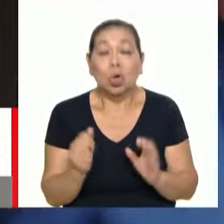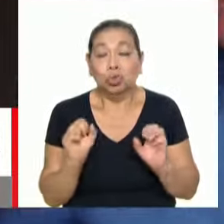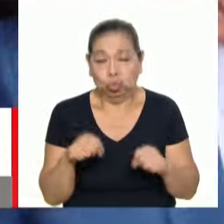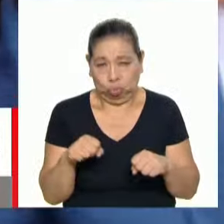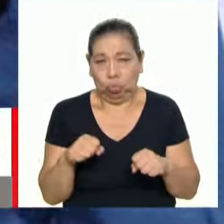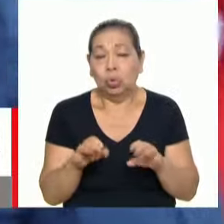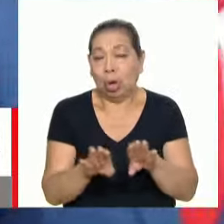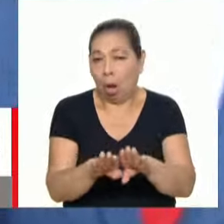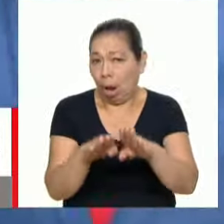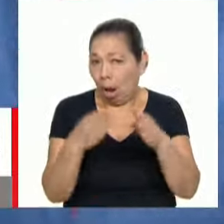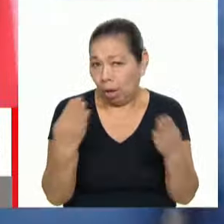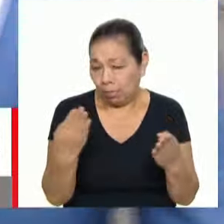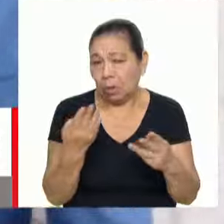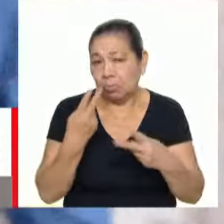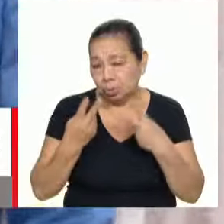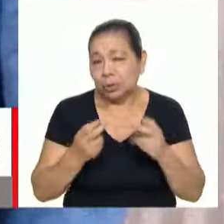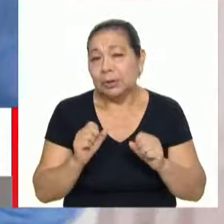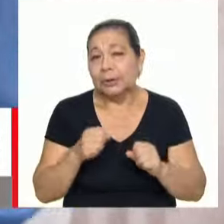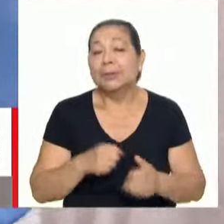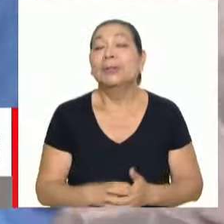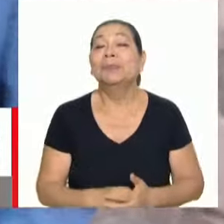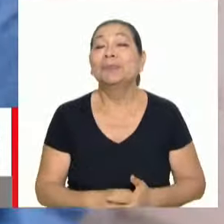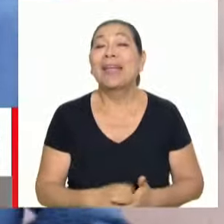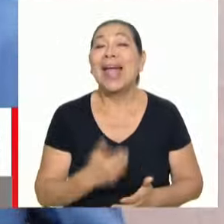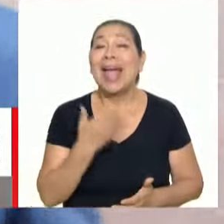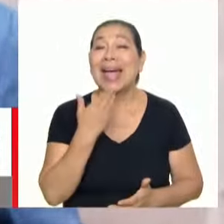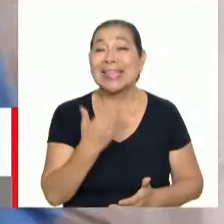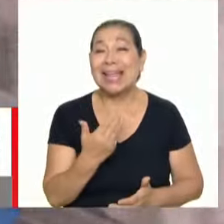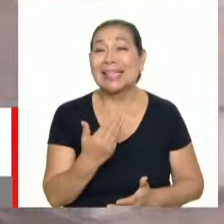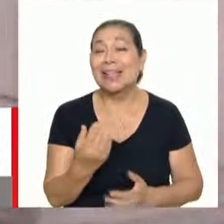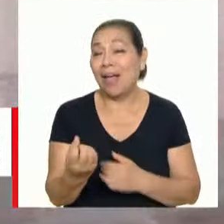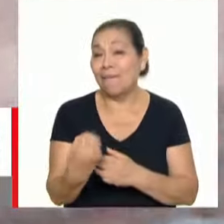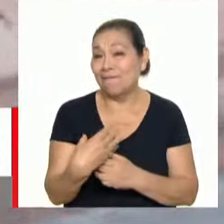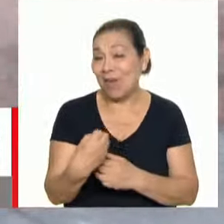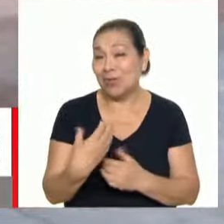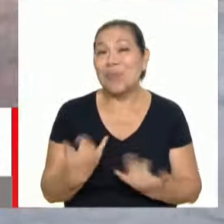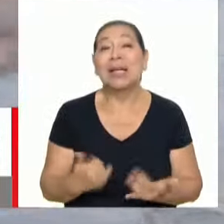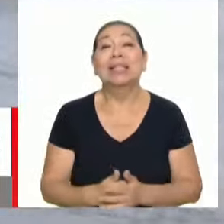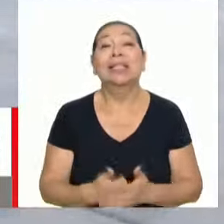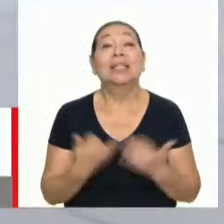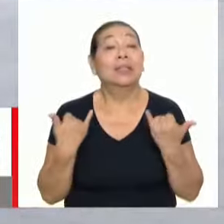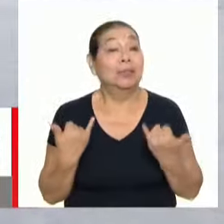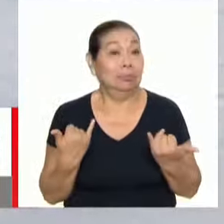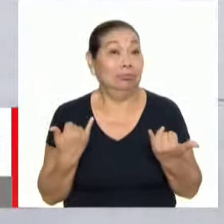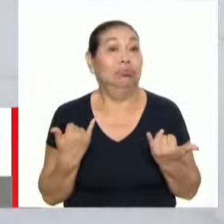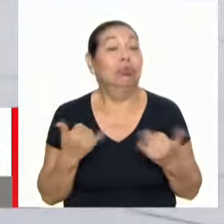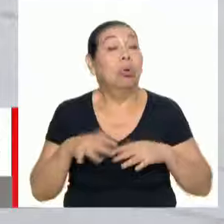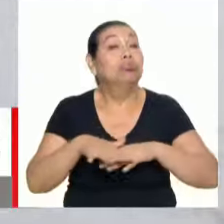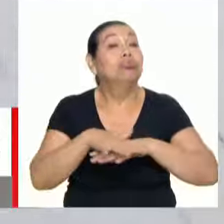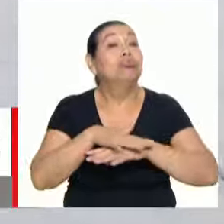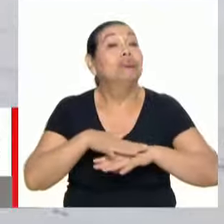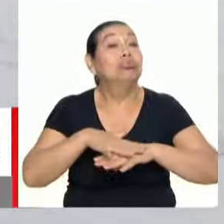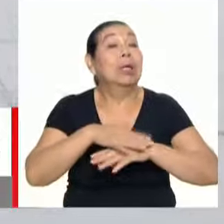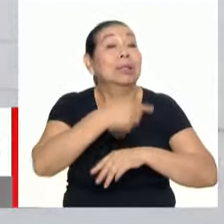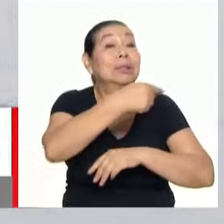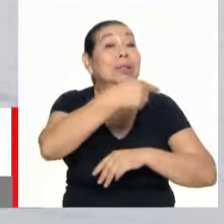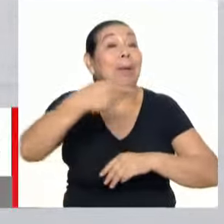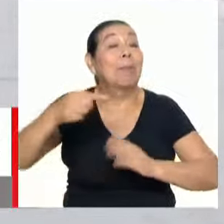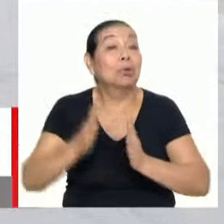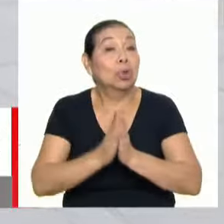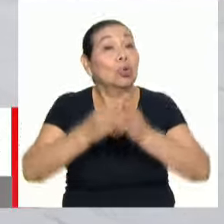aptas para poder ser visitadas de alguna manera. Muchas gracias al señor Mario Casareto. Tenemos que informar que esto es parte del plan Semana